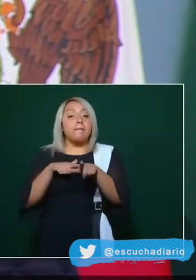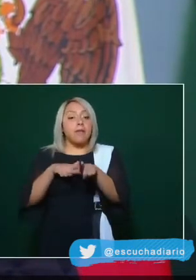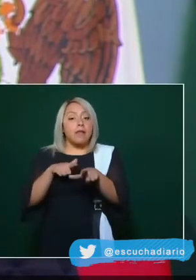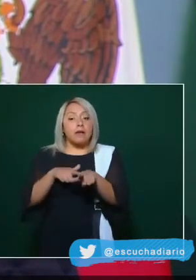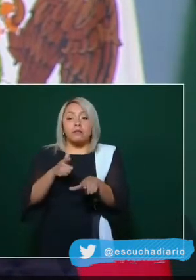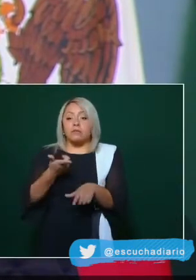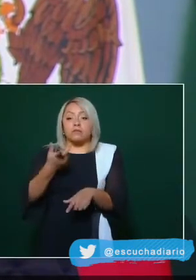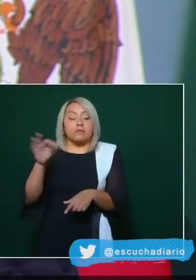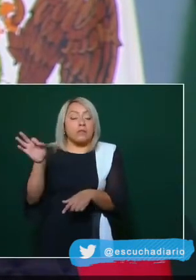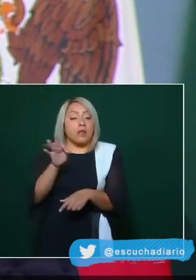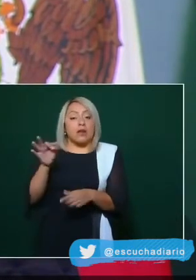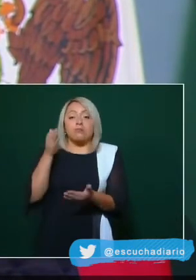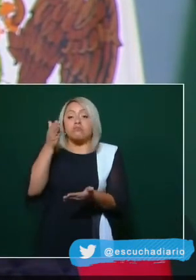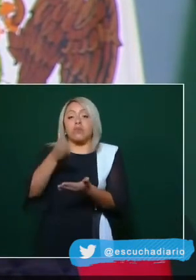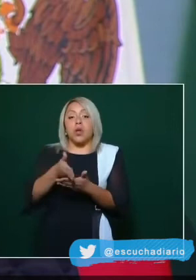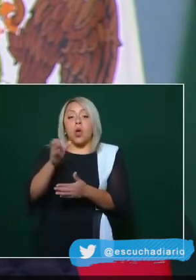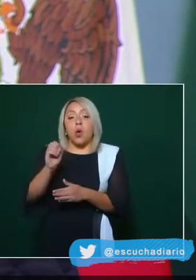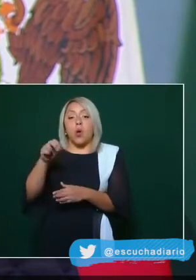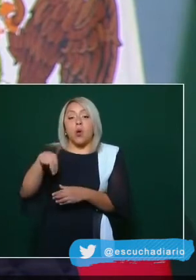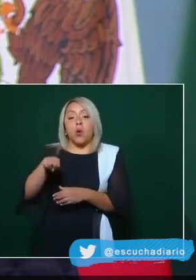ONU